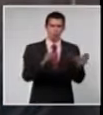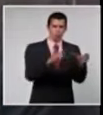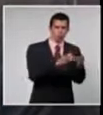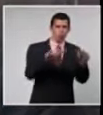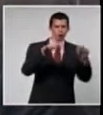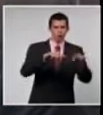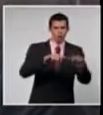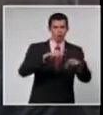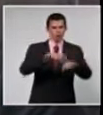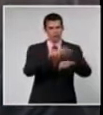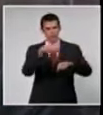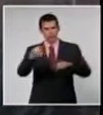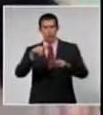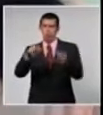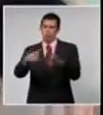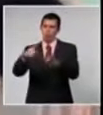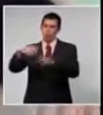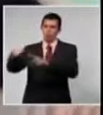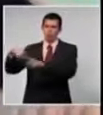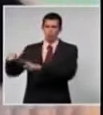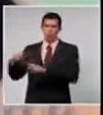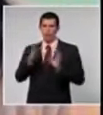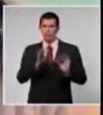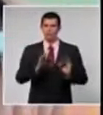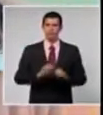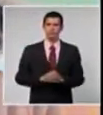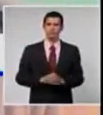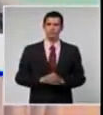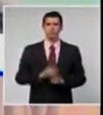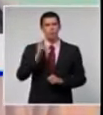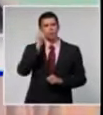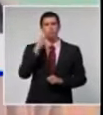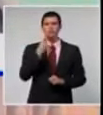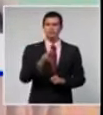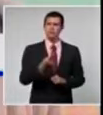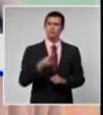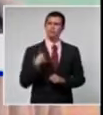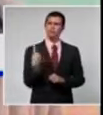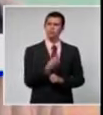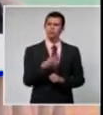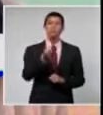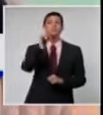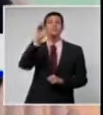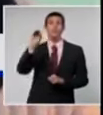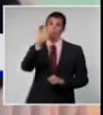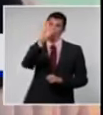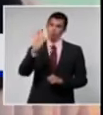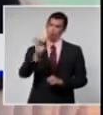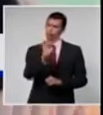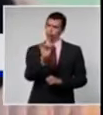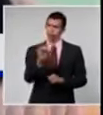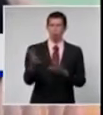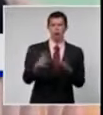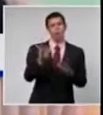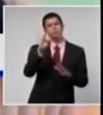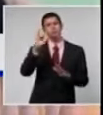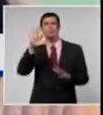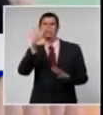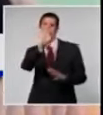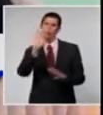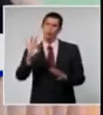estos momentos estamos brindando atención en un 75% de la capacidad de servicio y de los pacientes a atender.